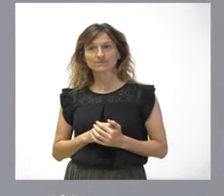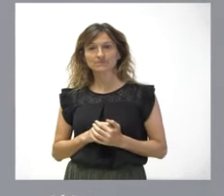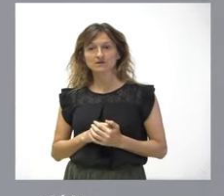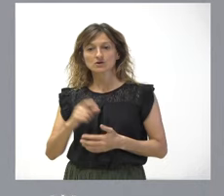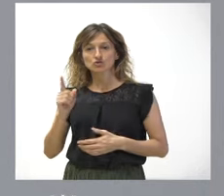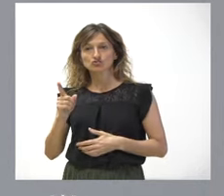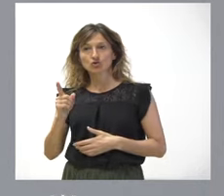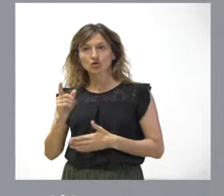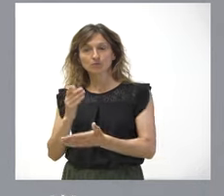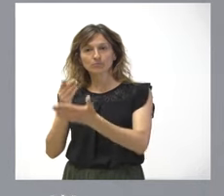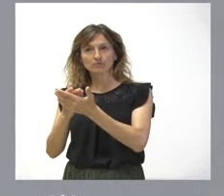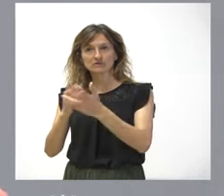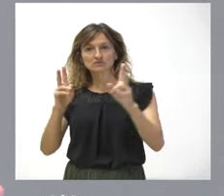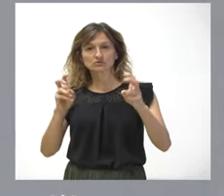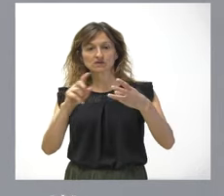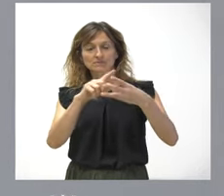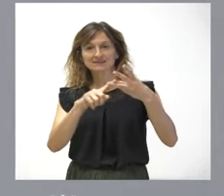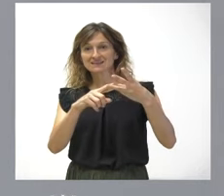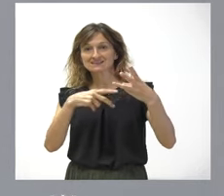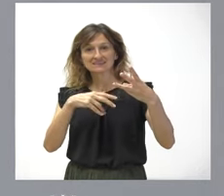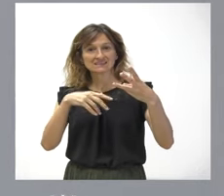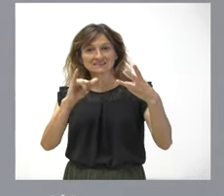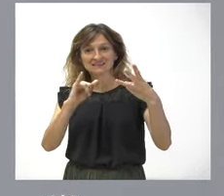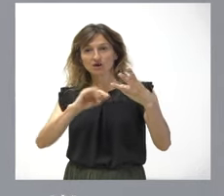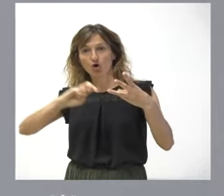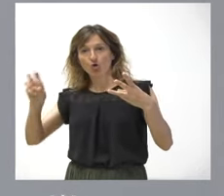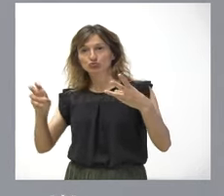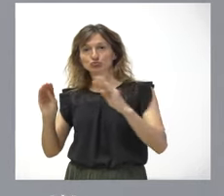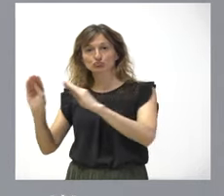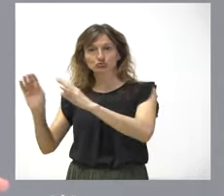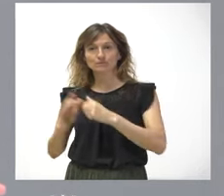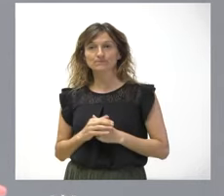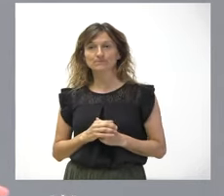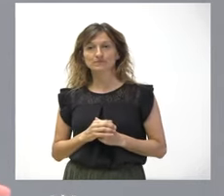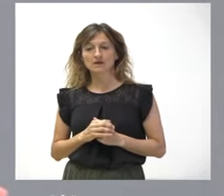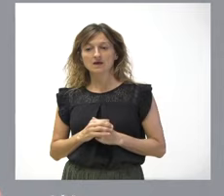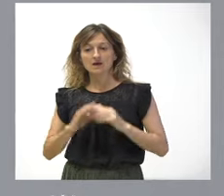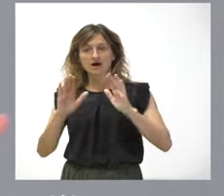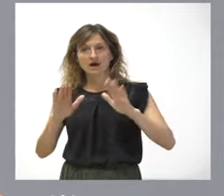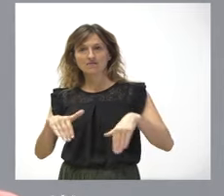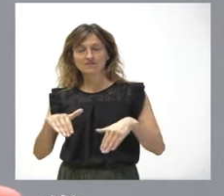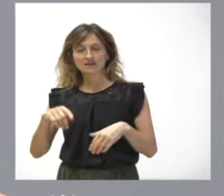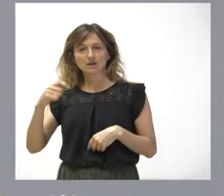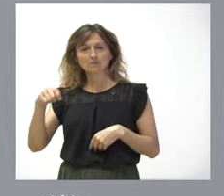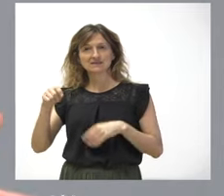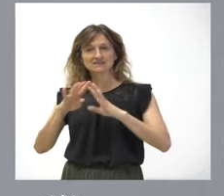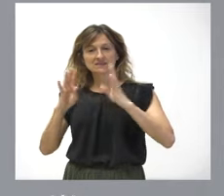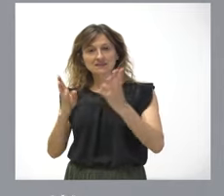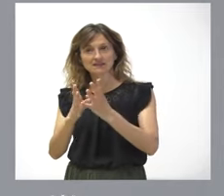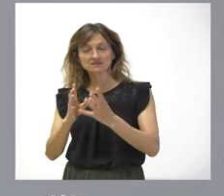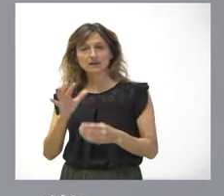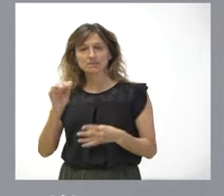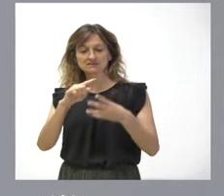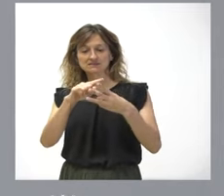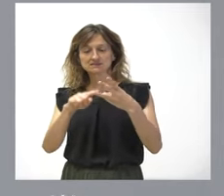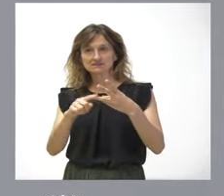esa conferencia de presidentes que no es ninguno de estos tres yo creo que al final va a tener que celebrarse el alad de presidentes y va a tener que celebrarse también con estos tres